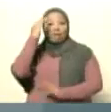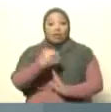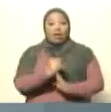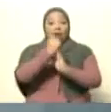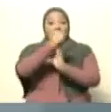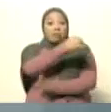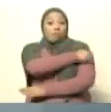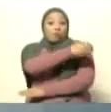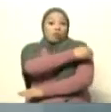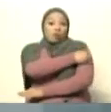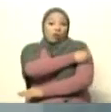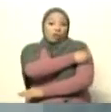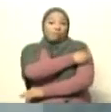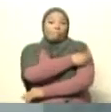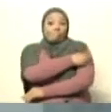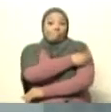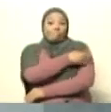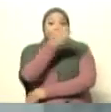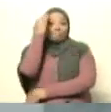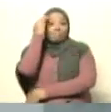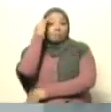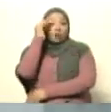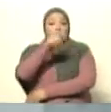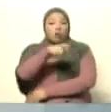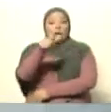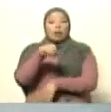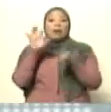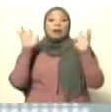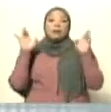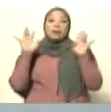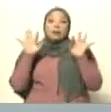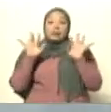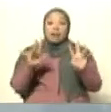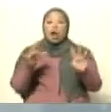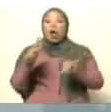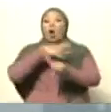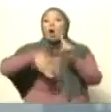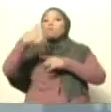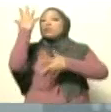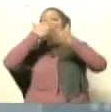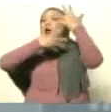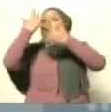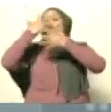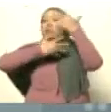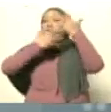medios, se encargaron, bueno, de soliviantar,